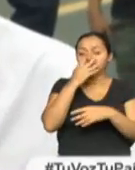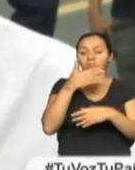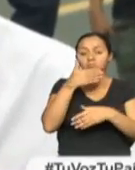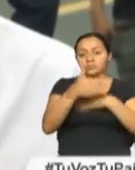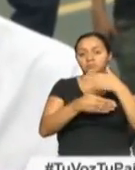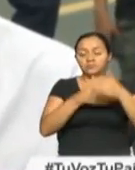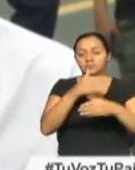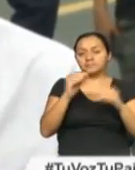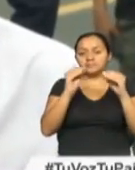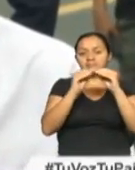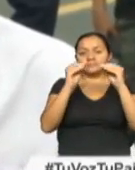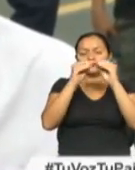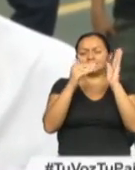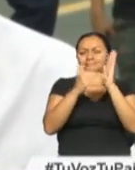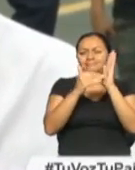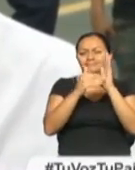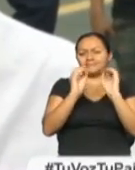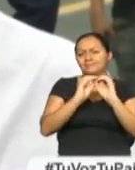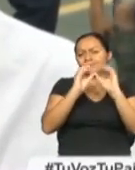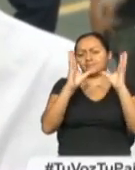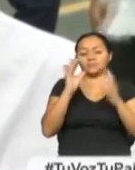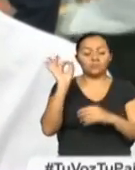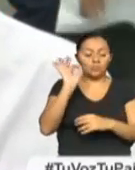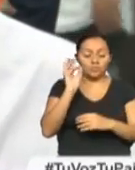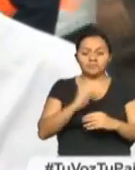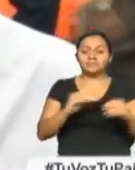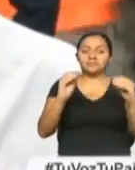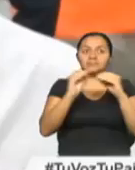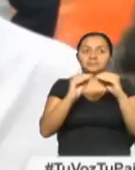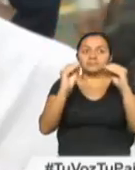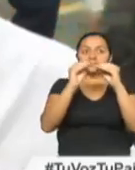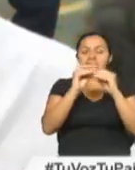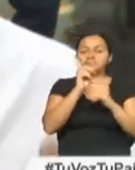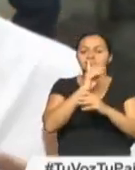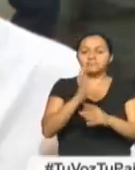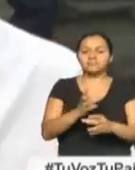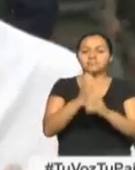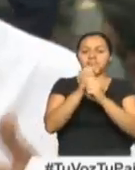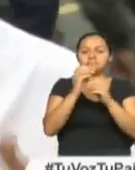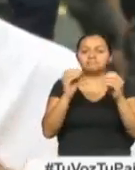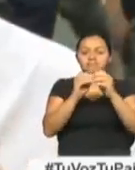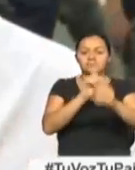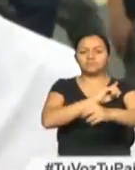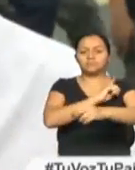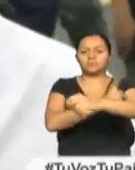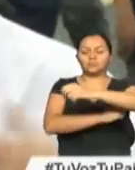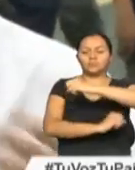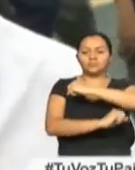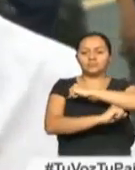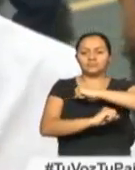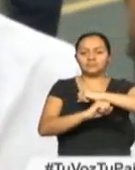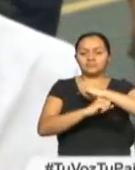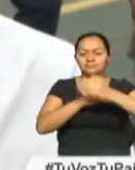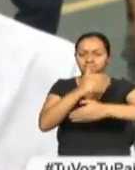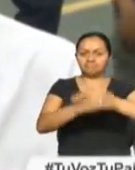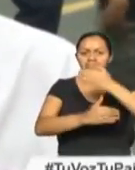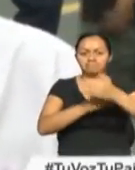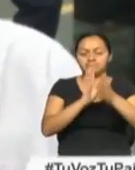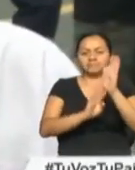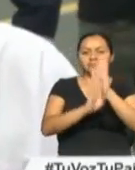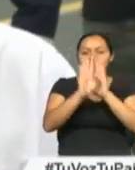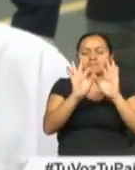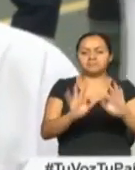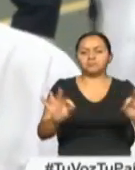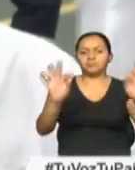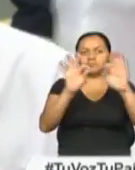que tenemos que resaltar y lo que hemos venido es a consolidar o a fortalecer las bases para poder seguir progresando. De manera